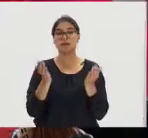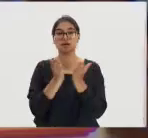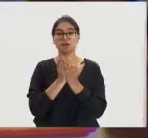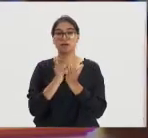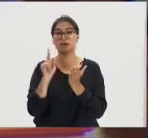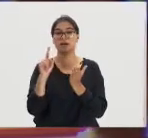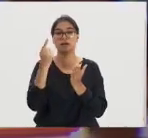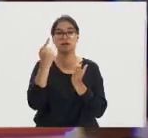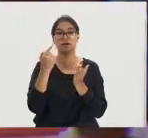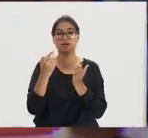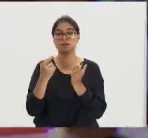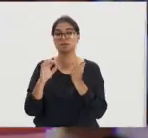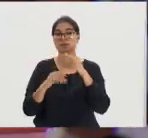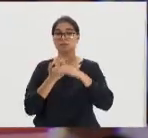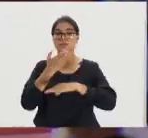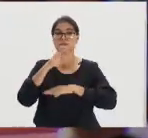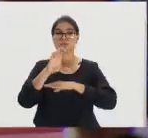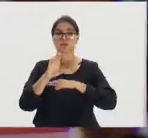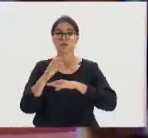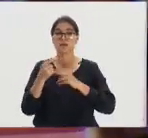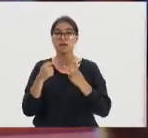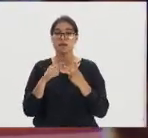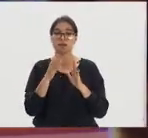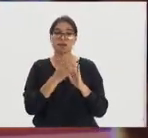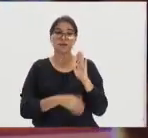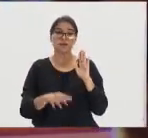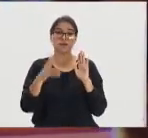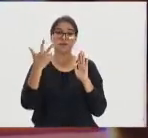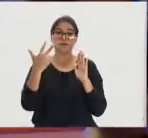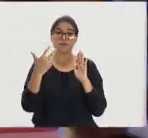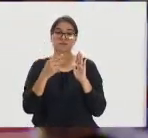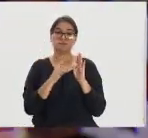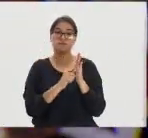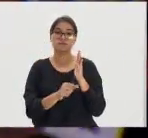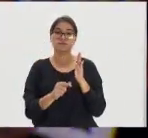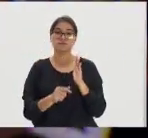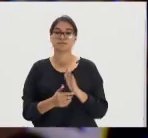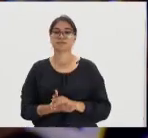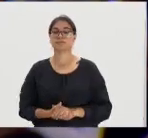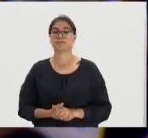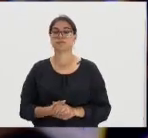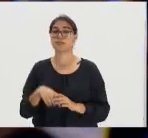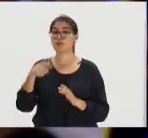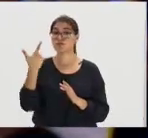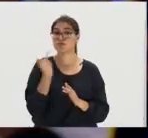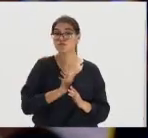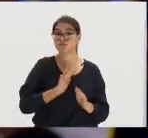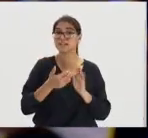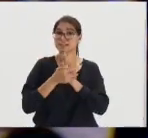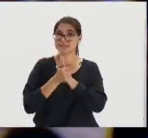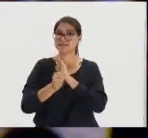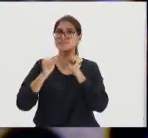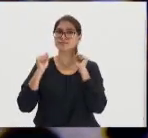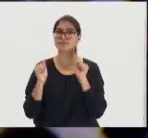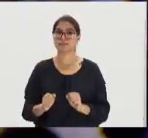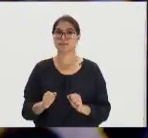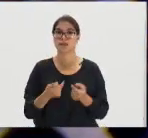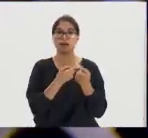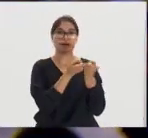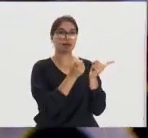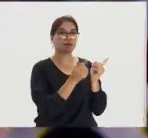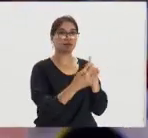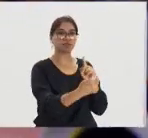1 Corintios 10:13, dice esta mañana que tú y yo tenemos la capacidad de poder vencer cualquier cosa que se nos